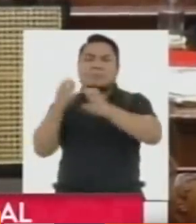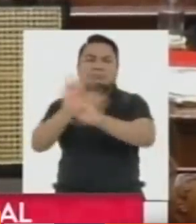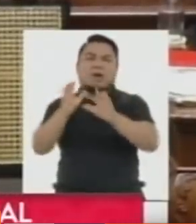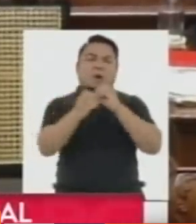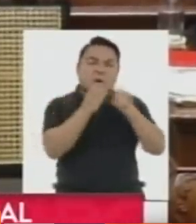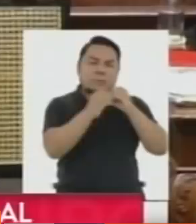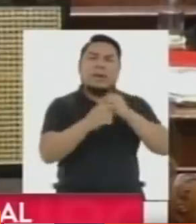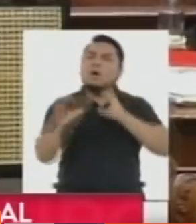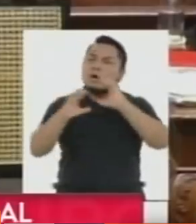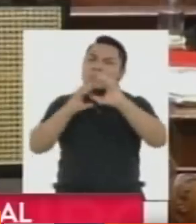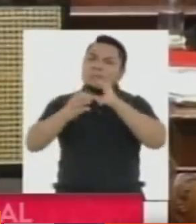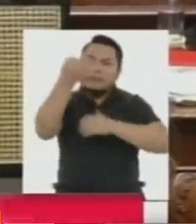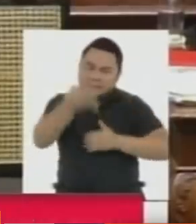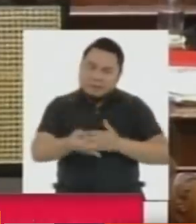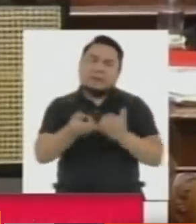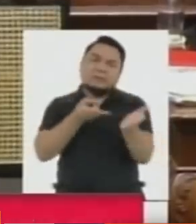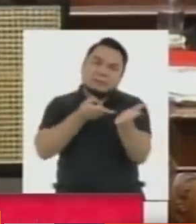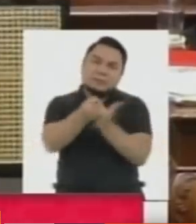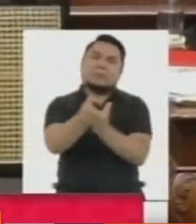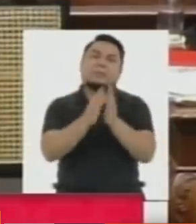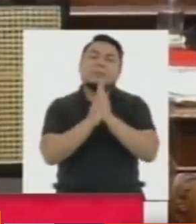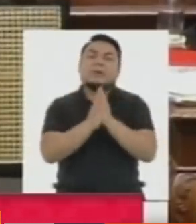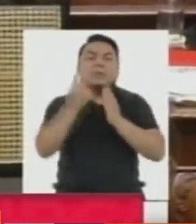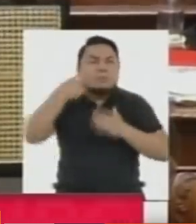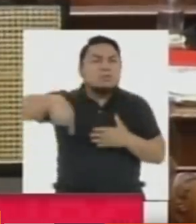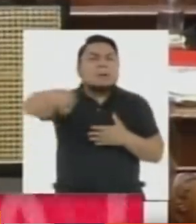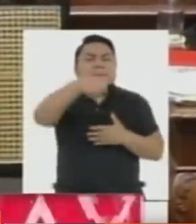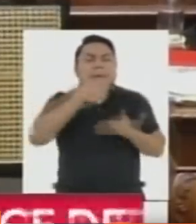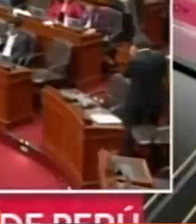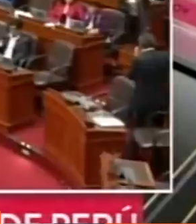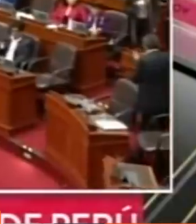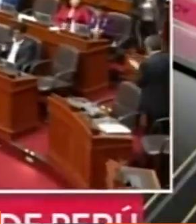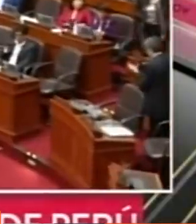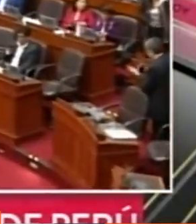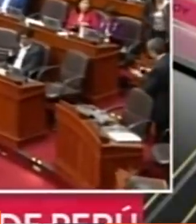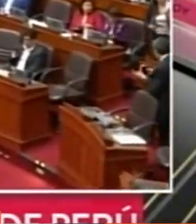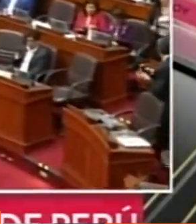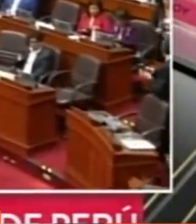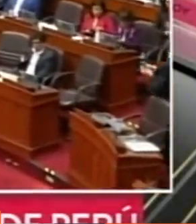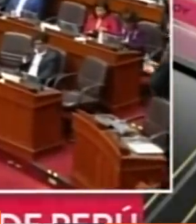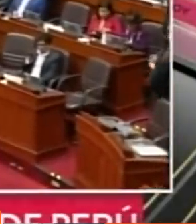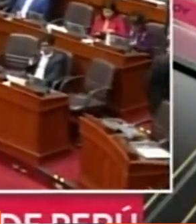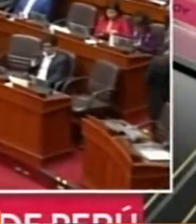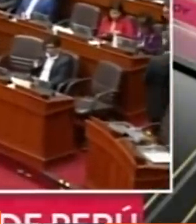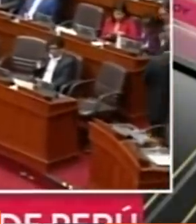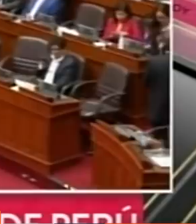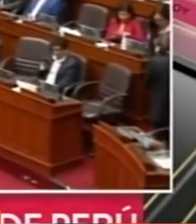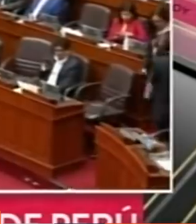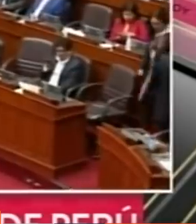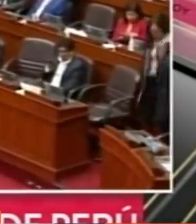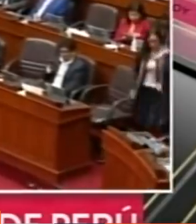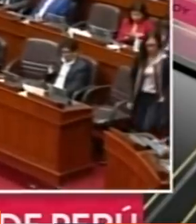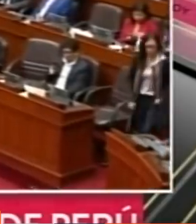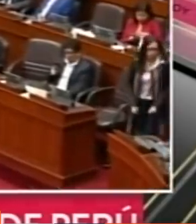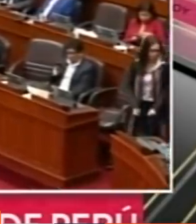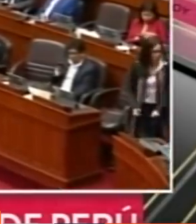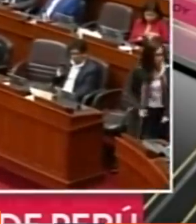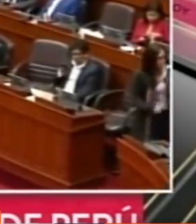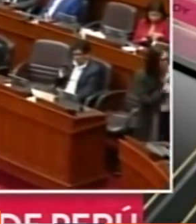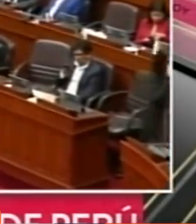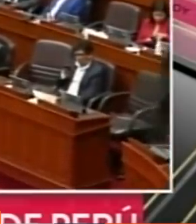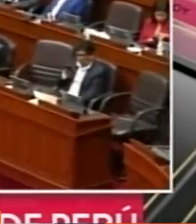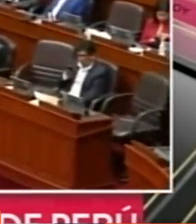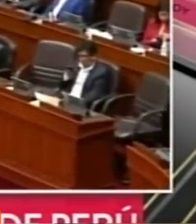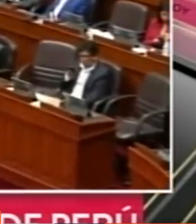presidenta del perú es que el congreso dominó dominado por la oposición aprobó este lunes suspender temporalmente al presidente martín vizcarra